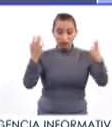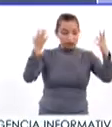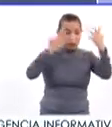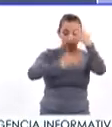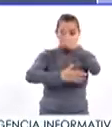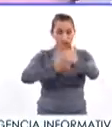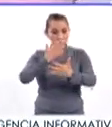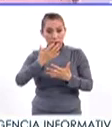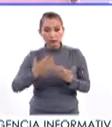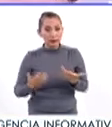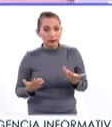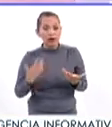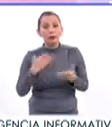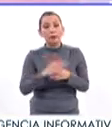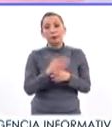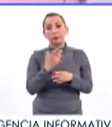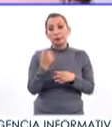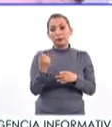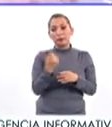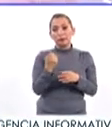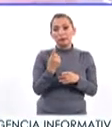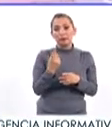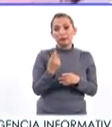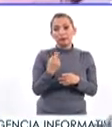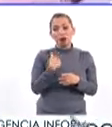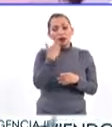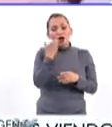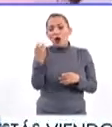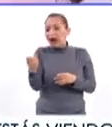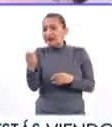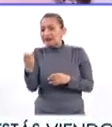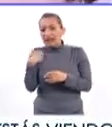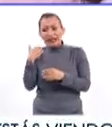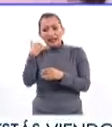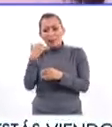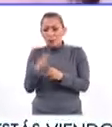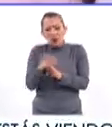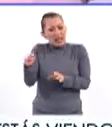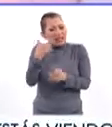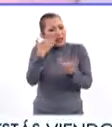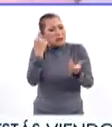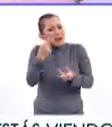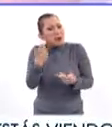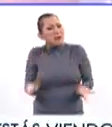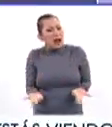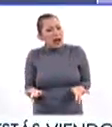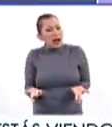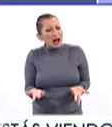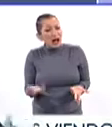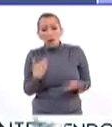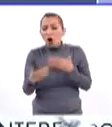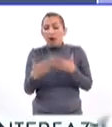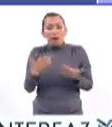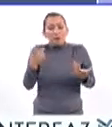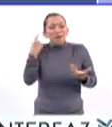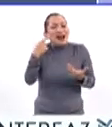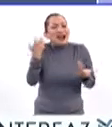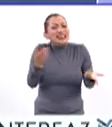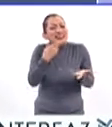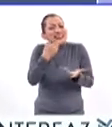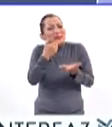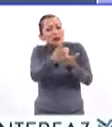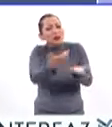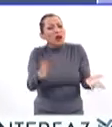vuelve caótico, tanto es que quiero este nuevo dispositivo, pero ¿por qué lo quieres? Claro, es que está de moda, pero ¿para